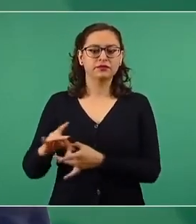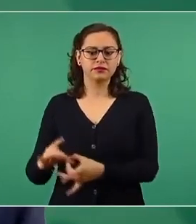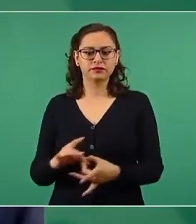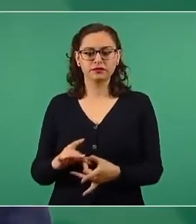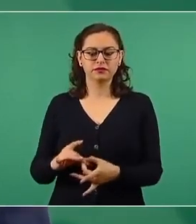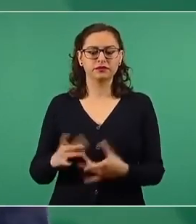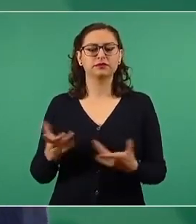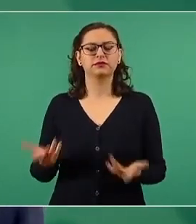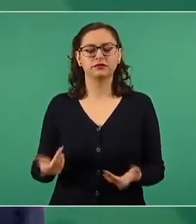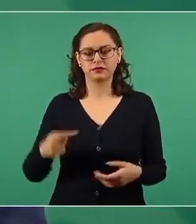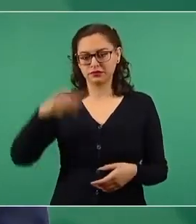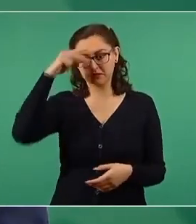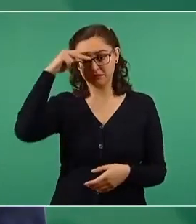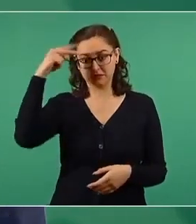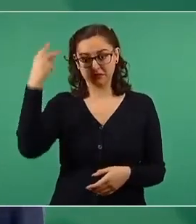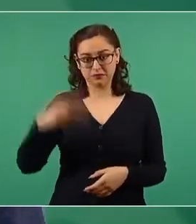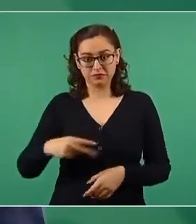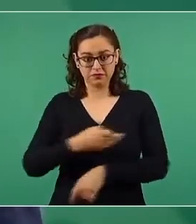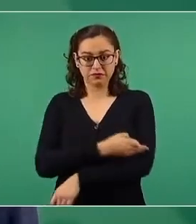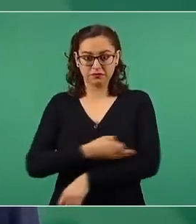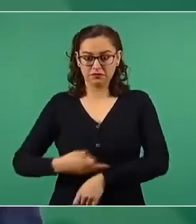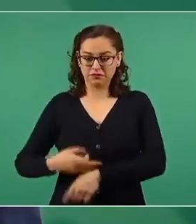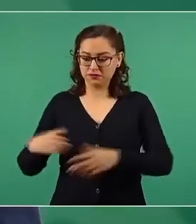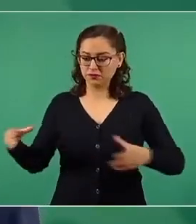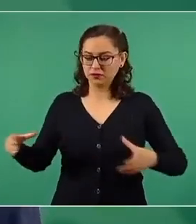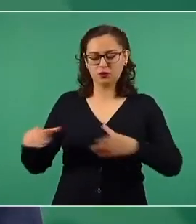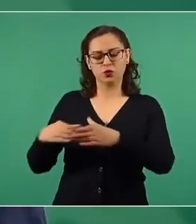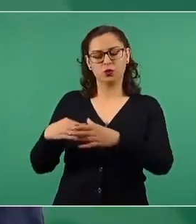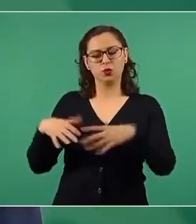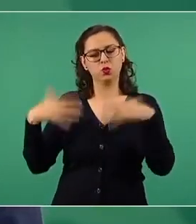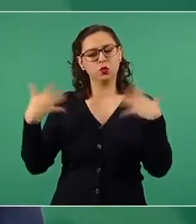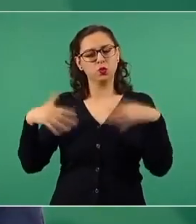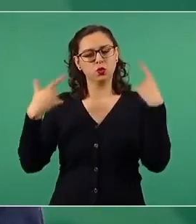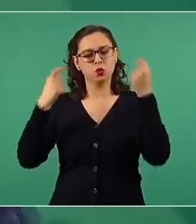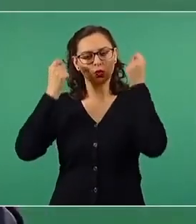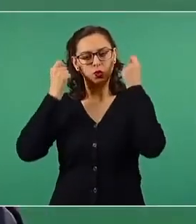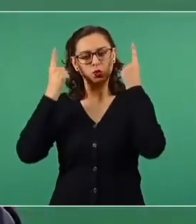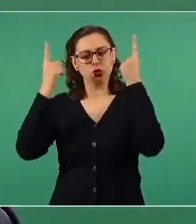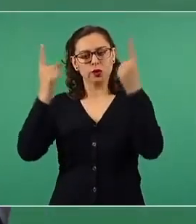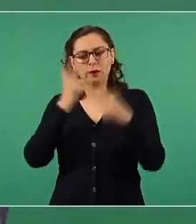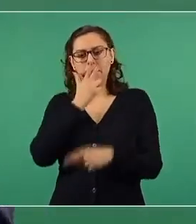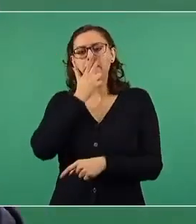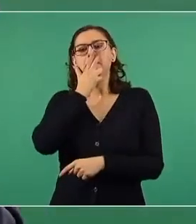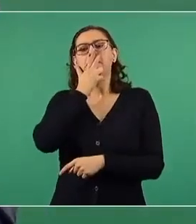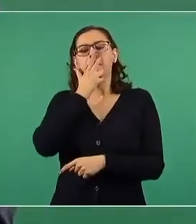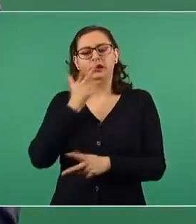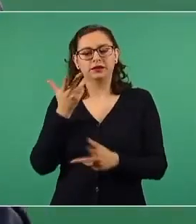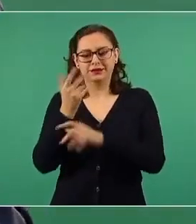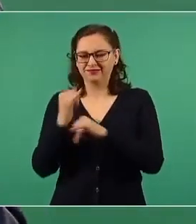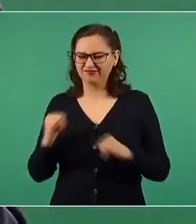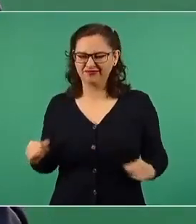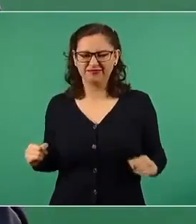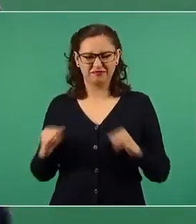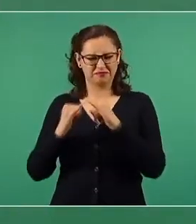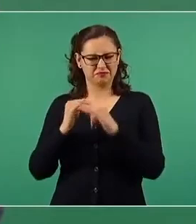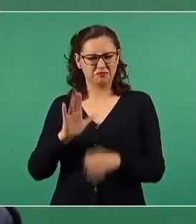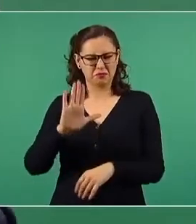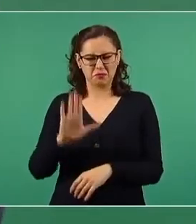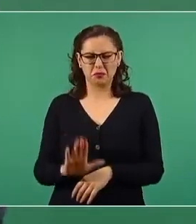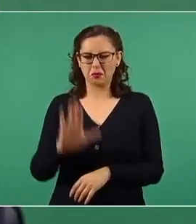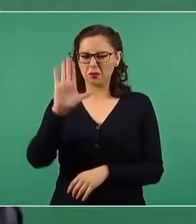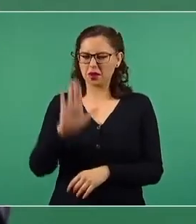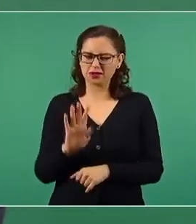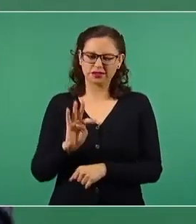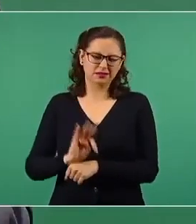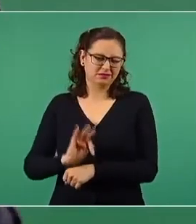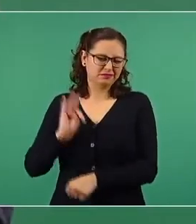La familia mexicana es algo excepcional, es la institución de seguridad